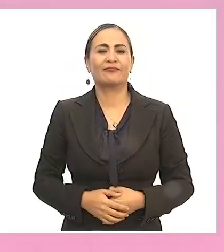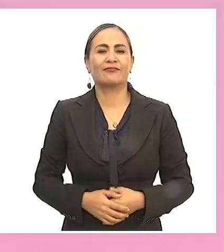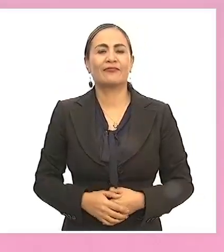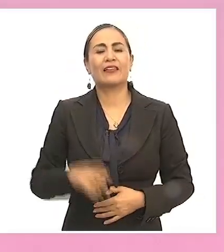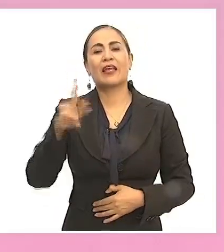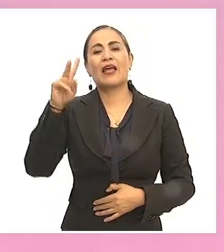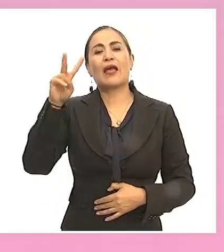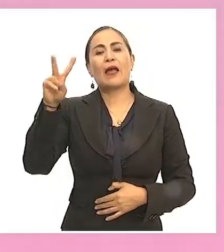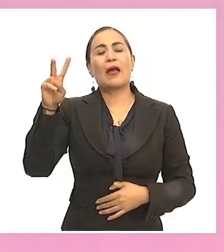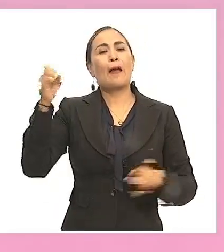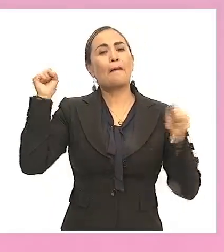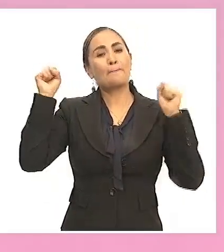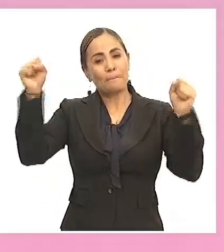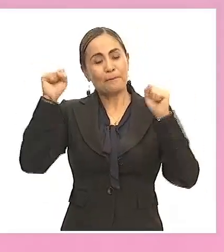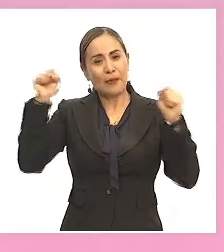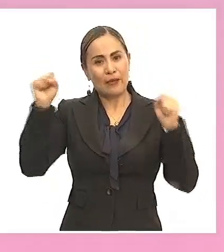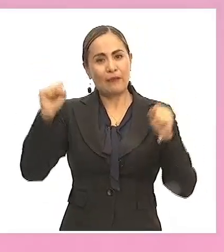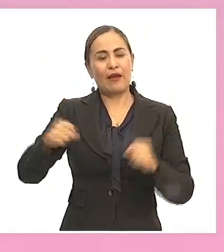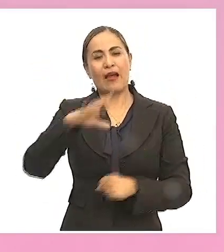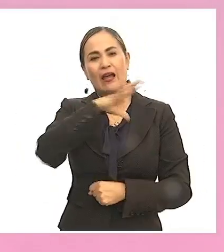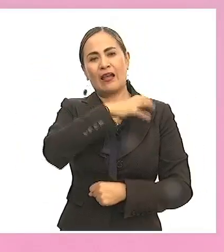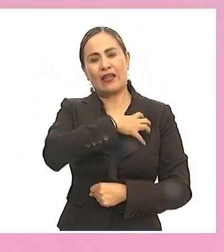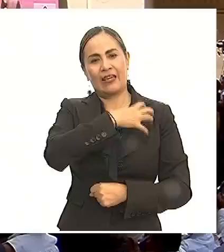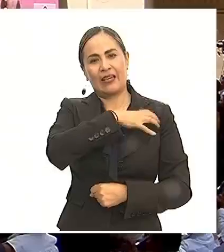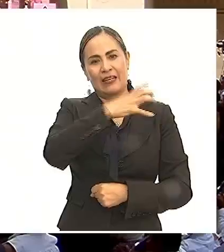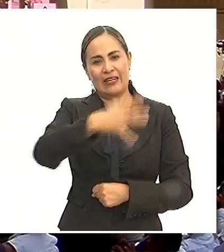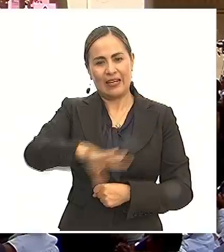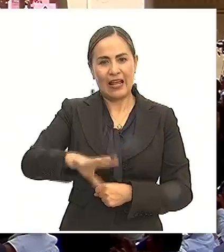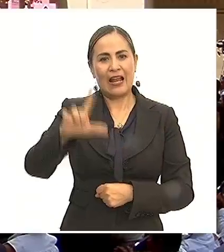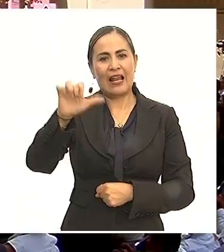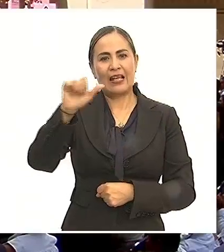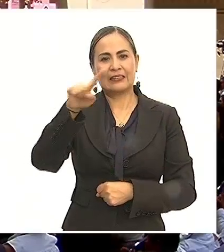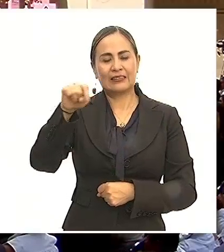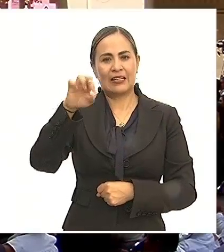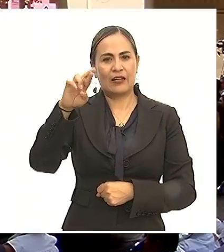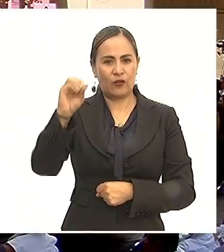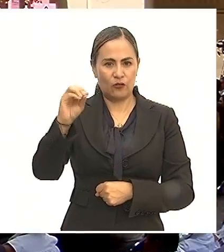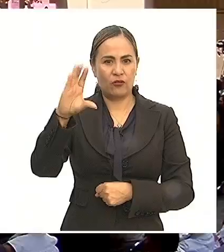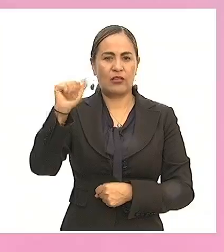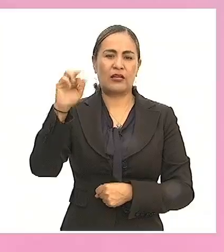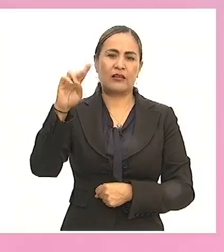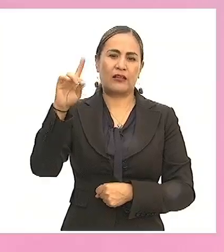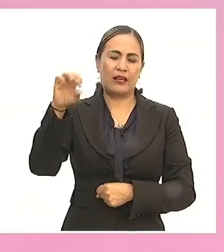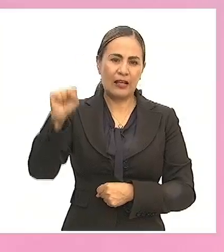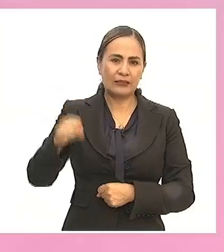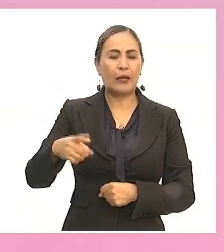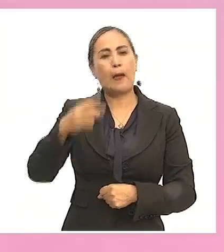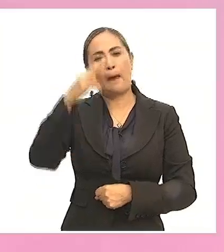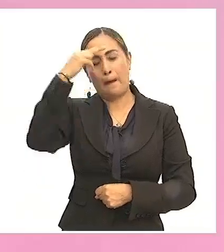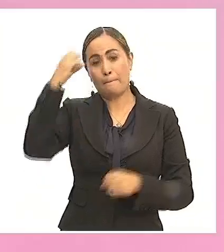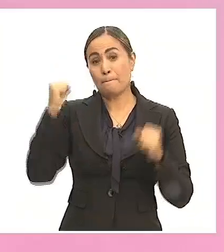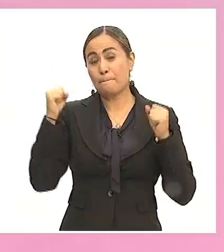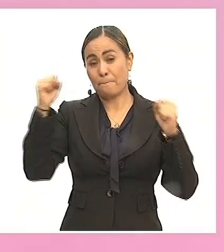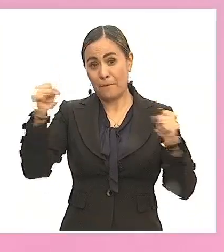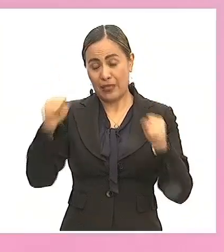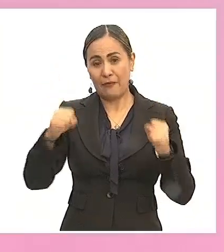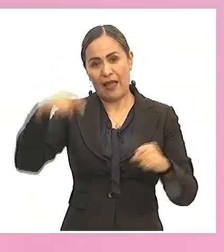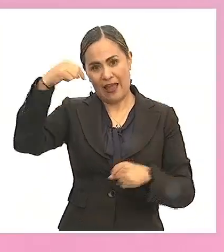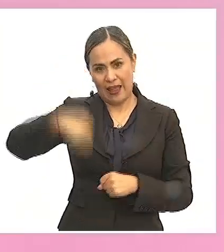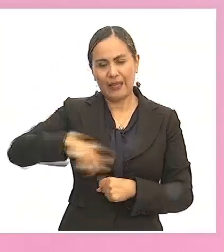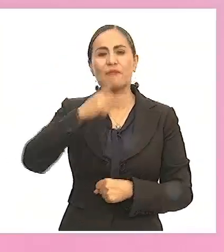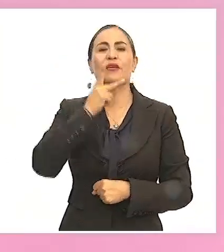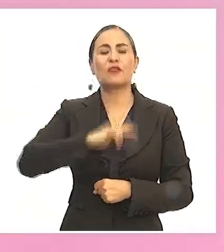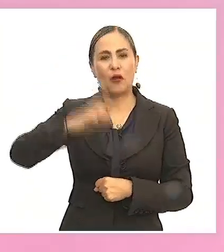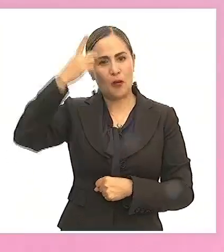¡Que viva el general Lázaro Cárdenas del Río! ¡Que viva la expropiación petrolera!